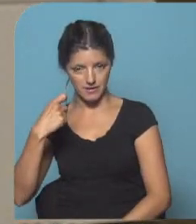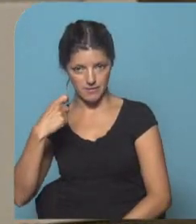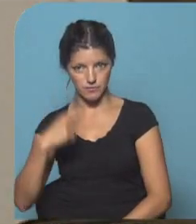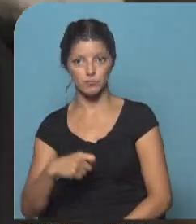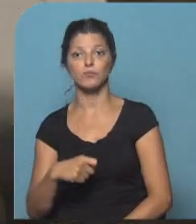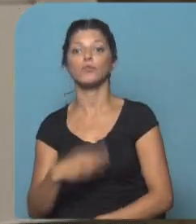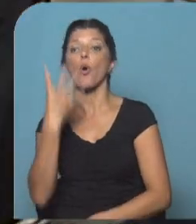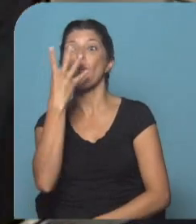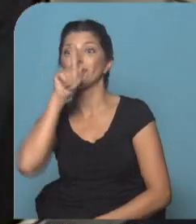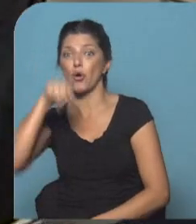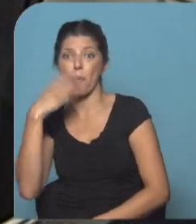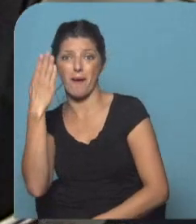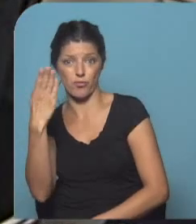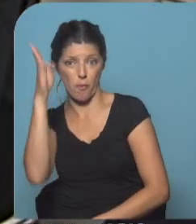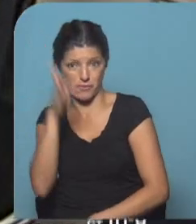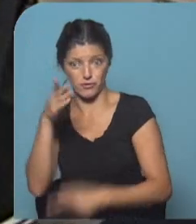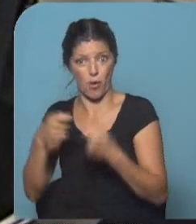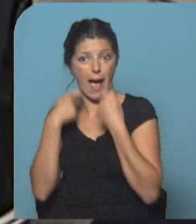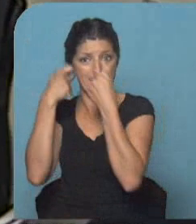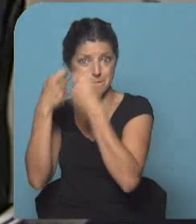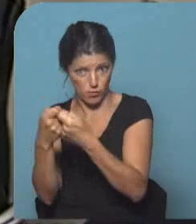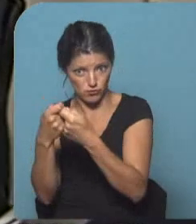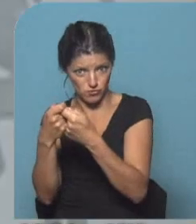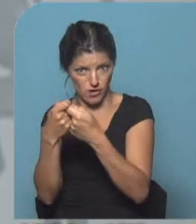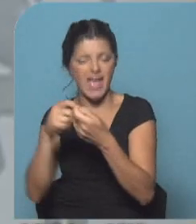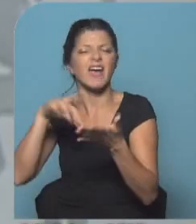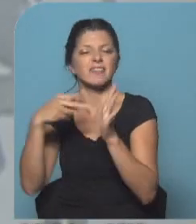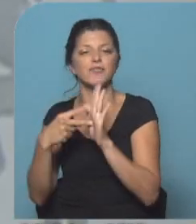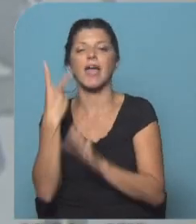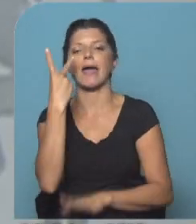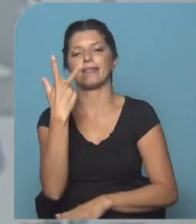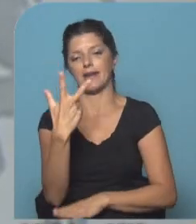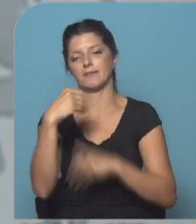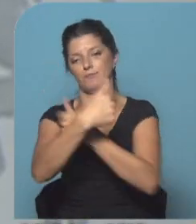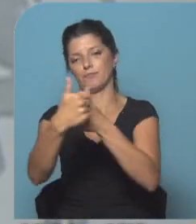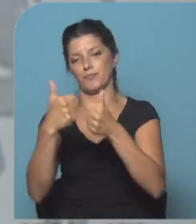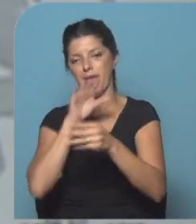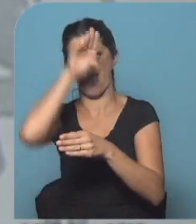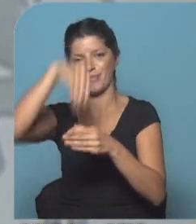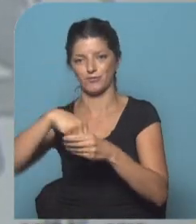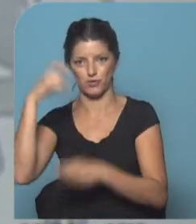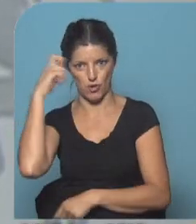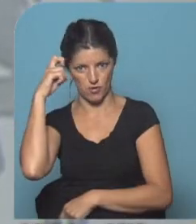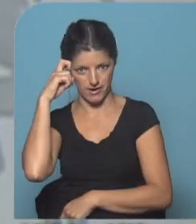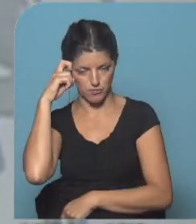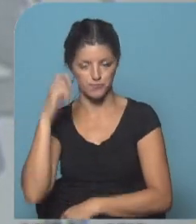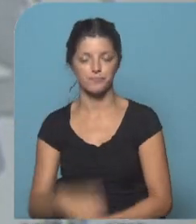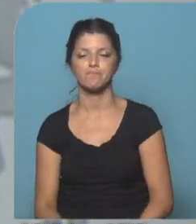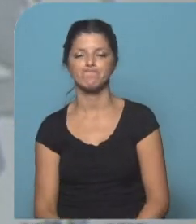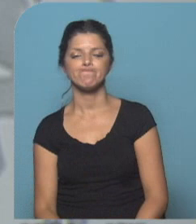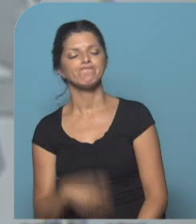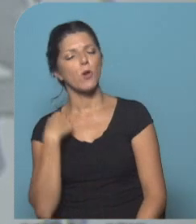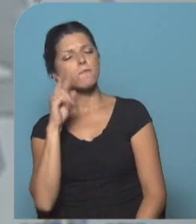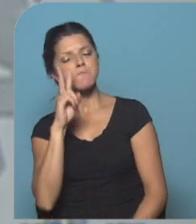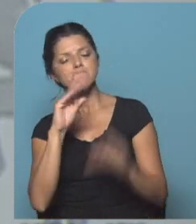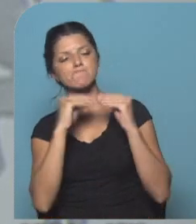del 4,2% del electorado y 3 bancas. Lo negativo de estos resultados, desde mi punto de vista,